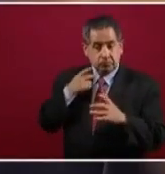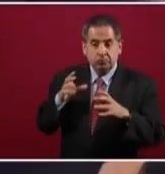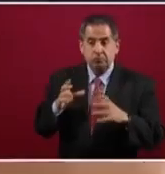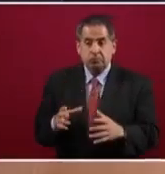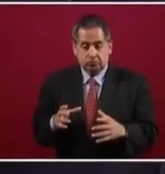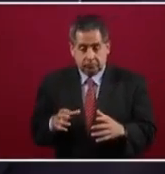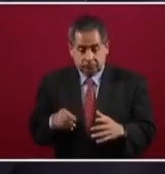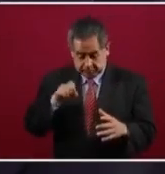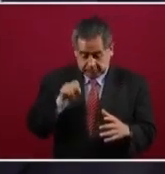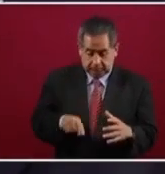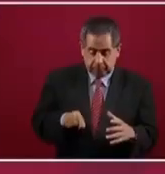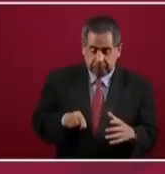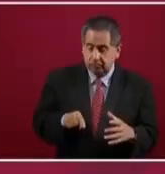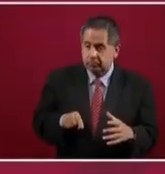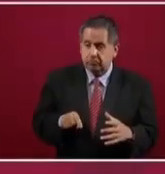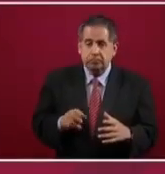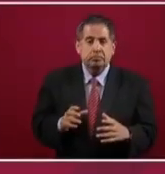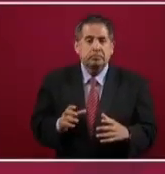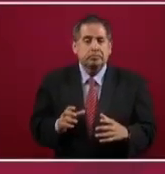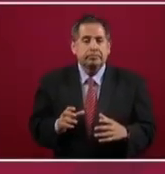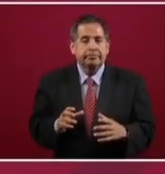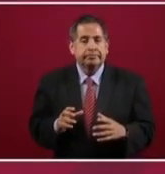estaban pidiendo